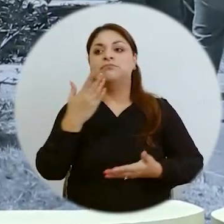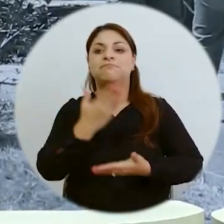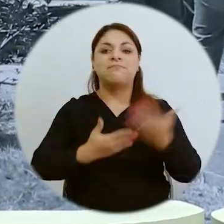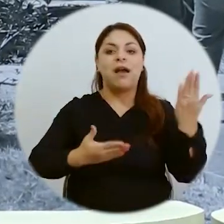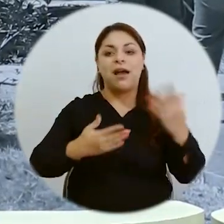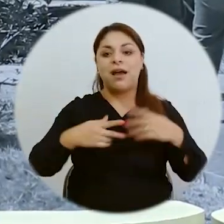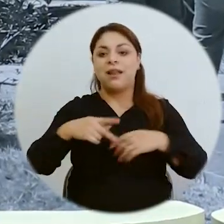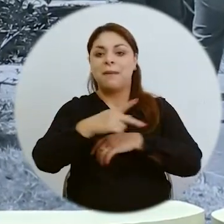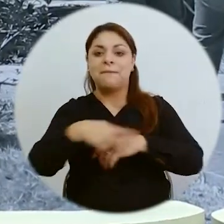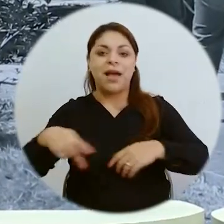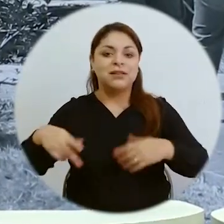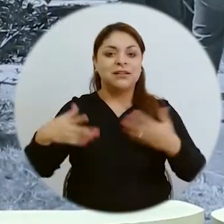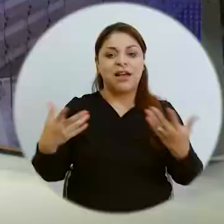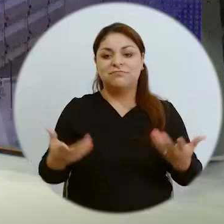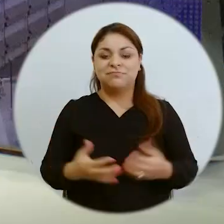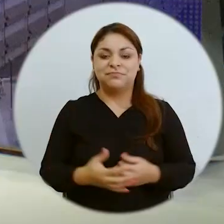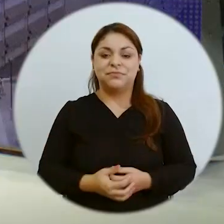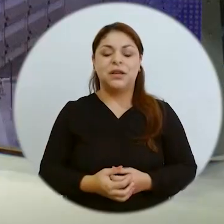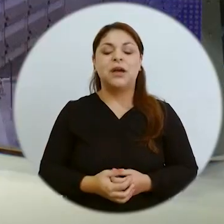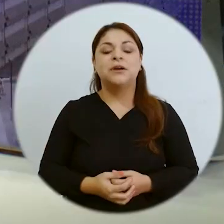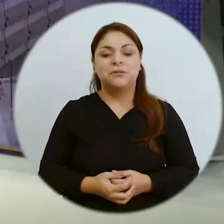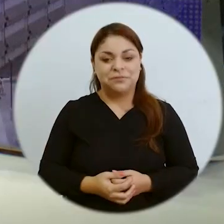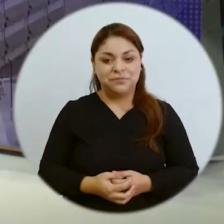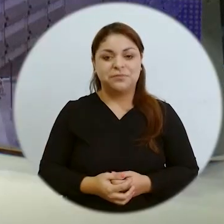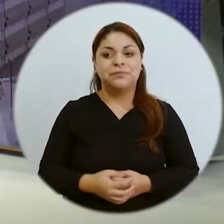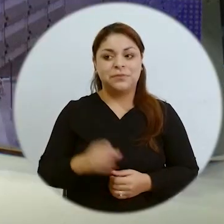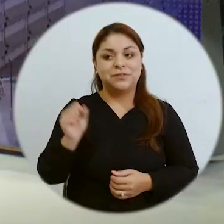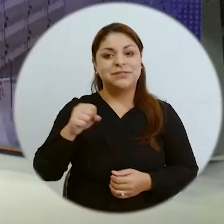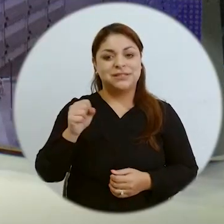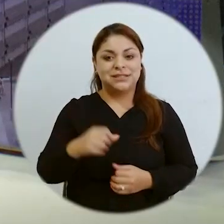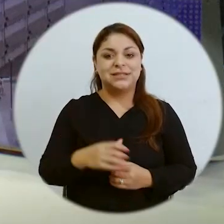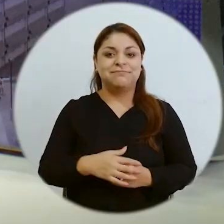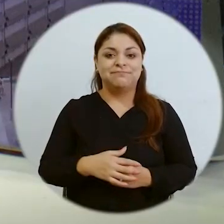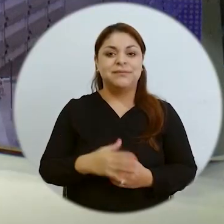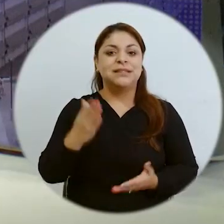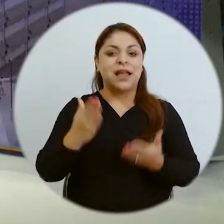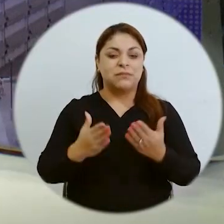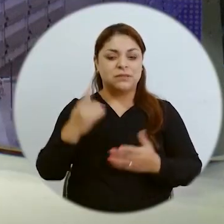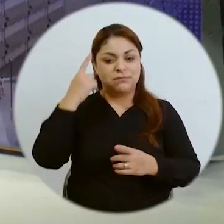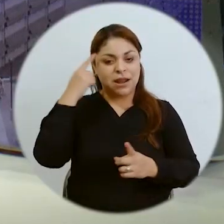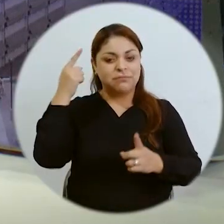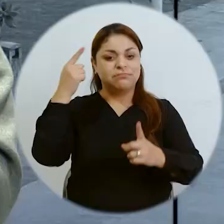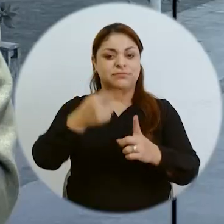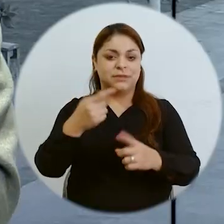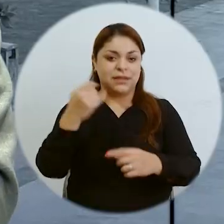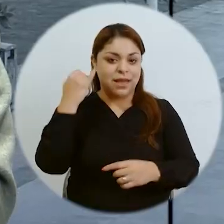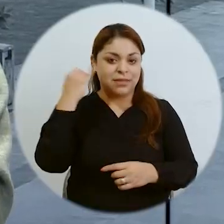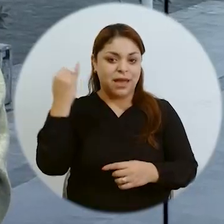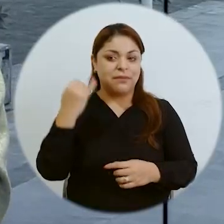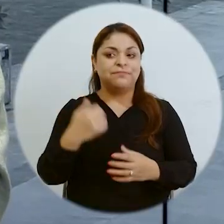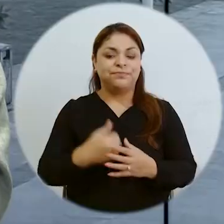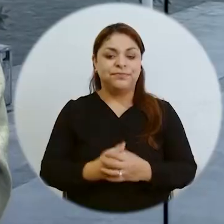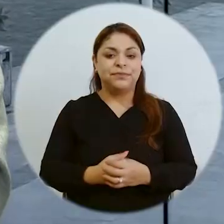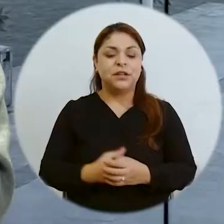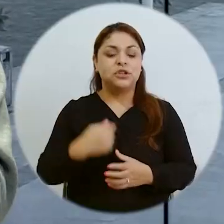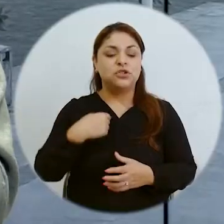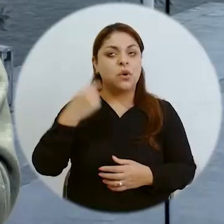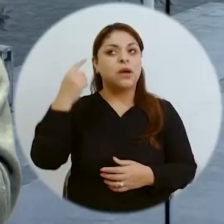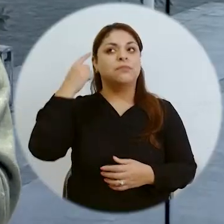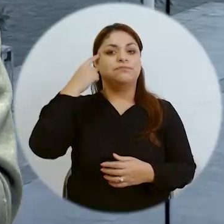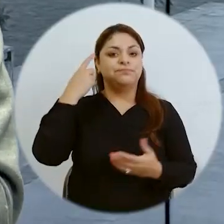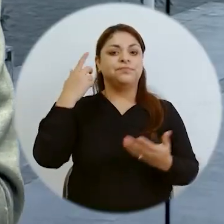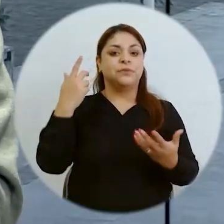obstante, ¿verdad?, cuando cae el aguinaldo, por ejemplo, muy poca gente realmente usa el aguinaldo para pagar una deuda, para abonarle una